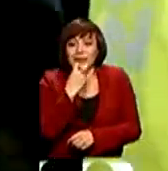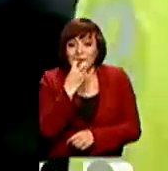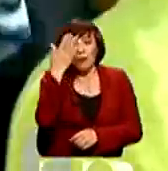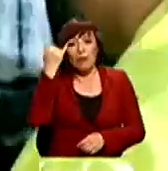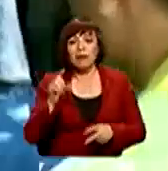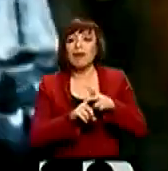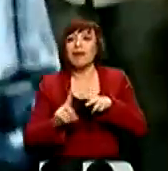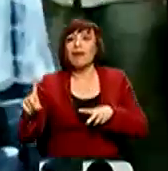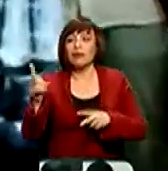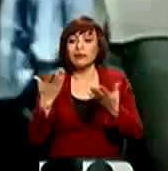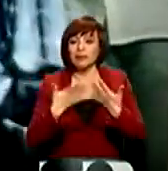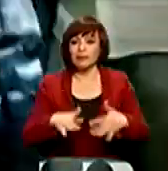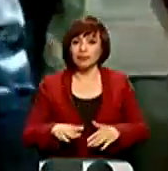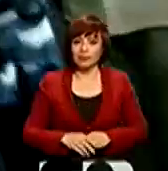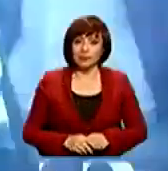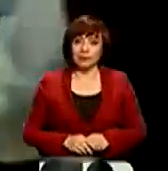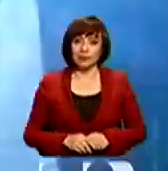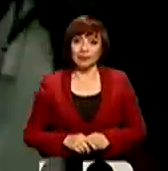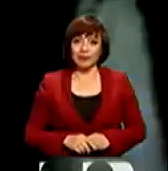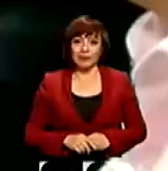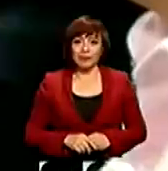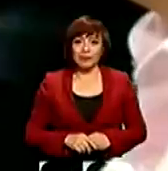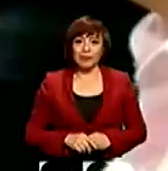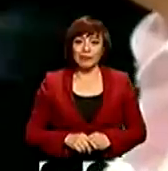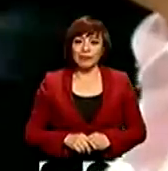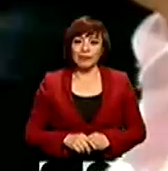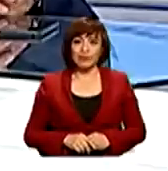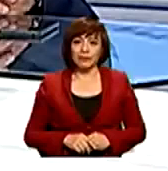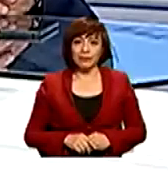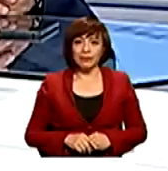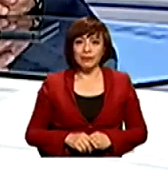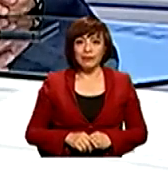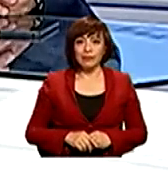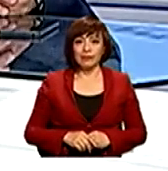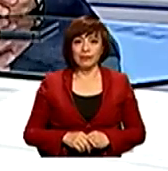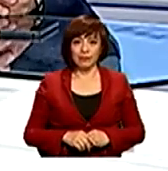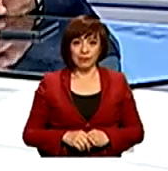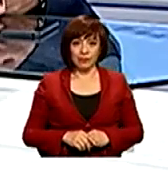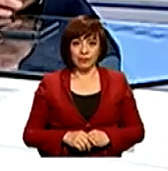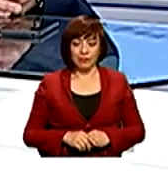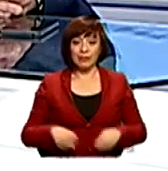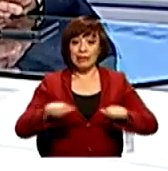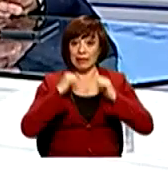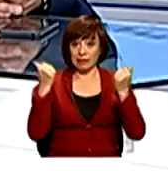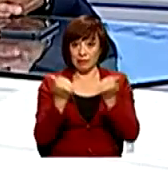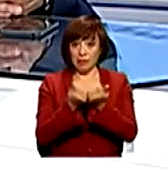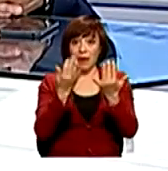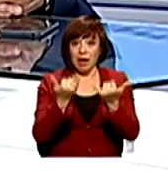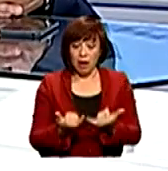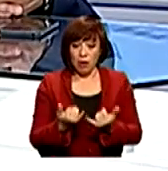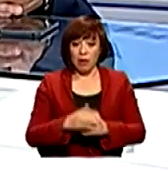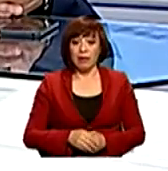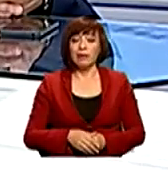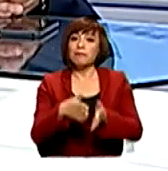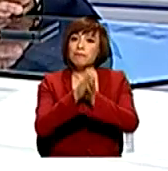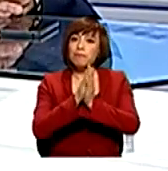Fernando Alvarado Espinel. En Quito, Fausto Yepes, 24 horas. La Asamblea Nacional da paso a más comparecencias